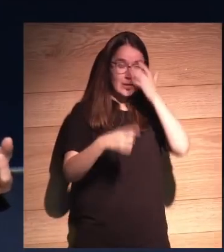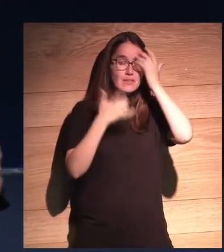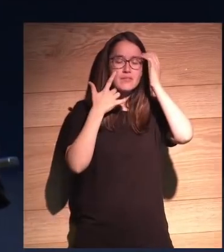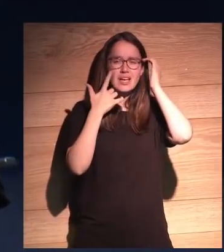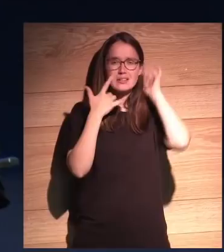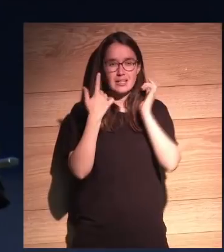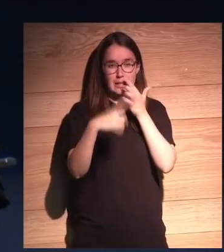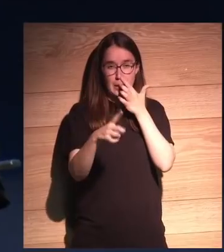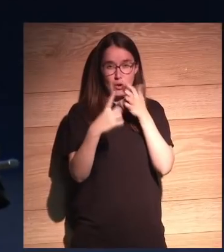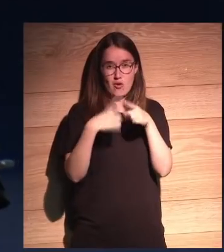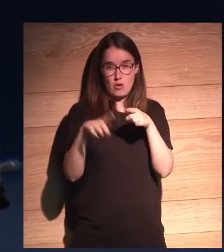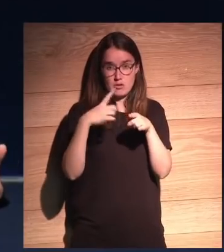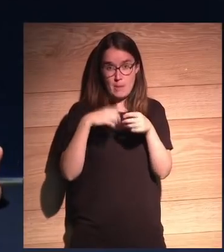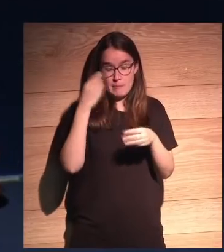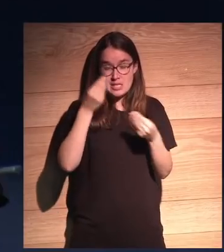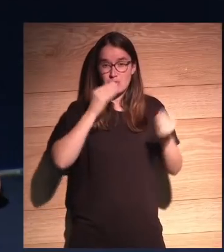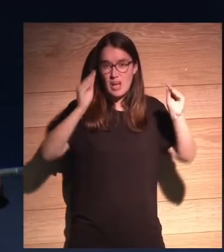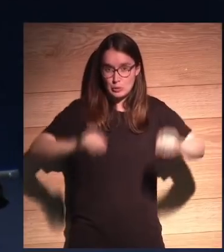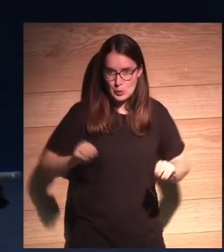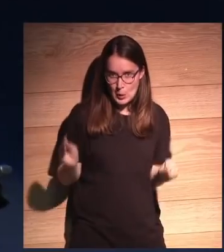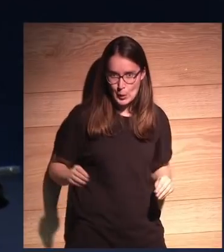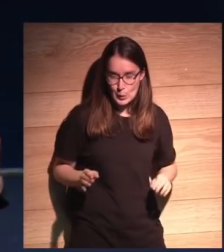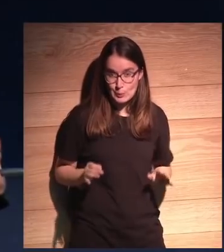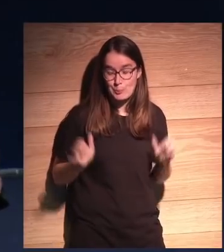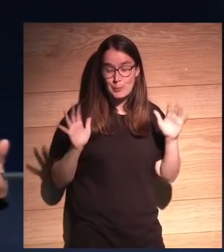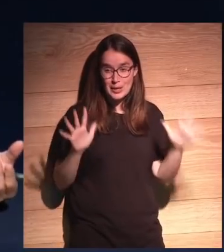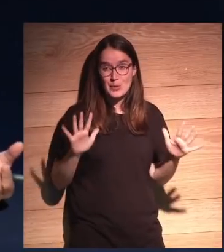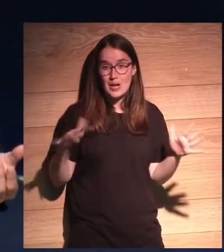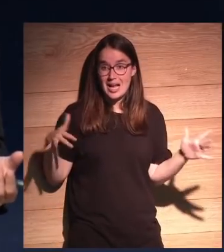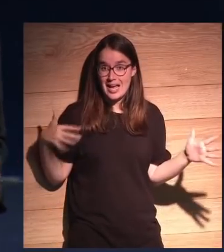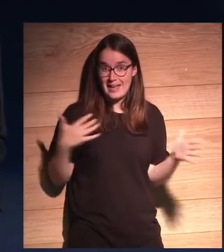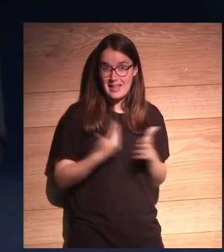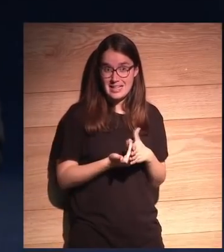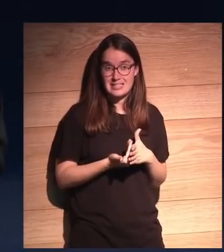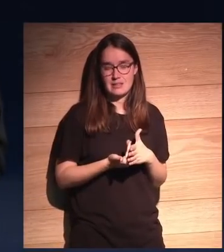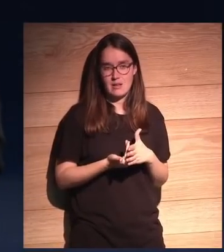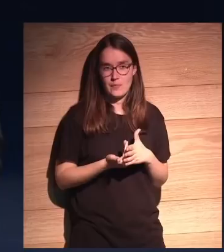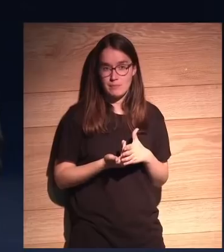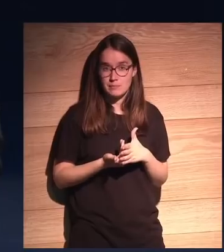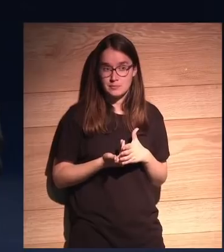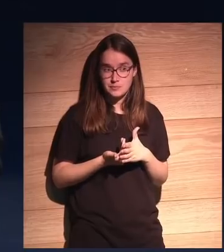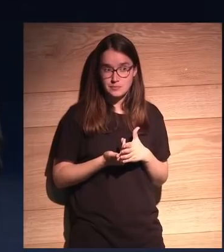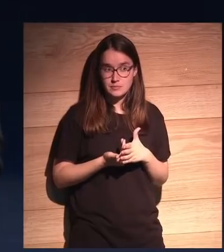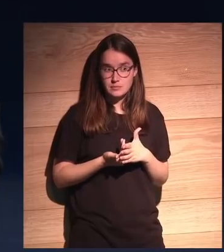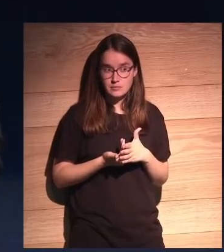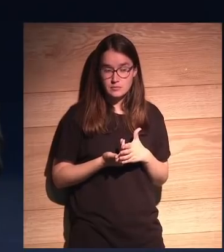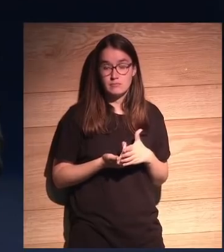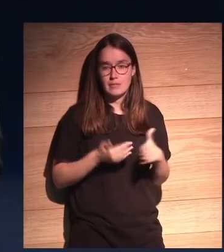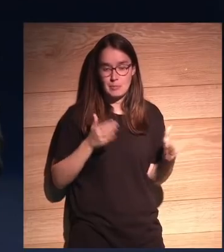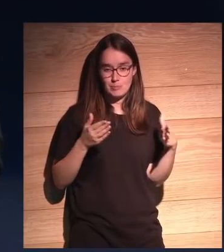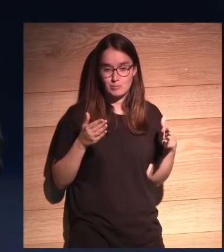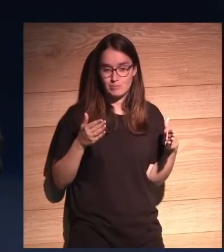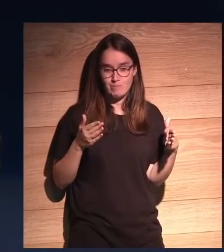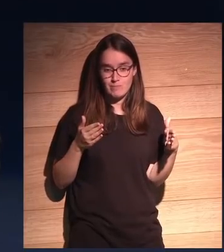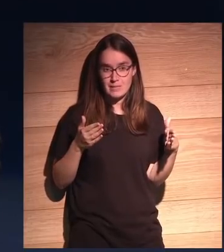Fijaros qué cosa que nos parece tan absurda, pero hasta ese punto nos puede llevar a